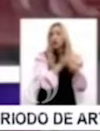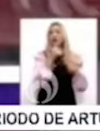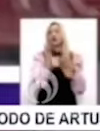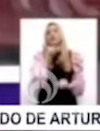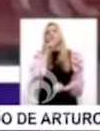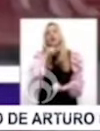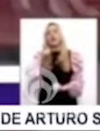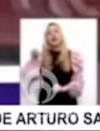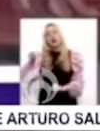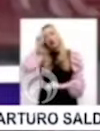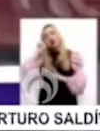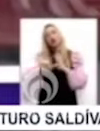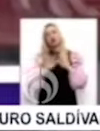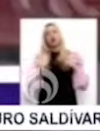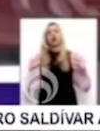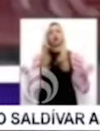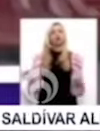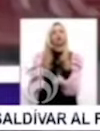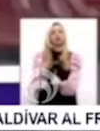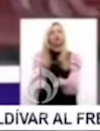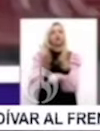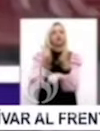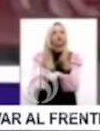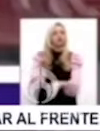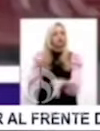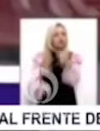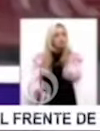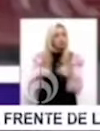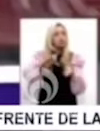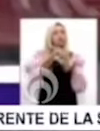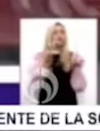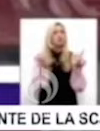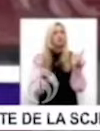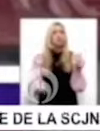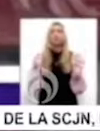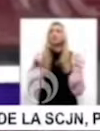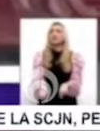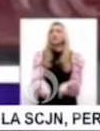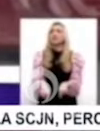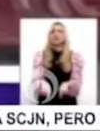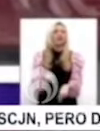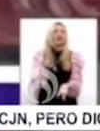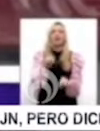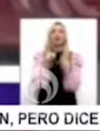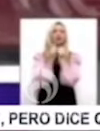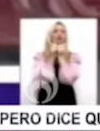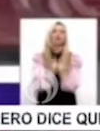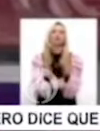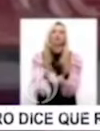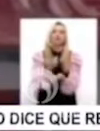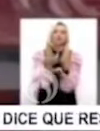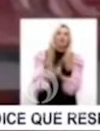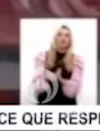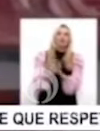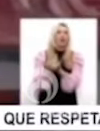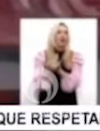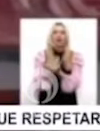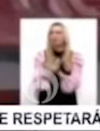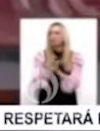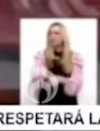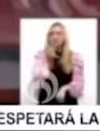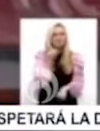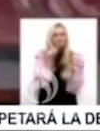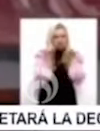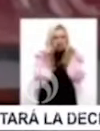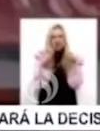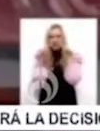ampliación de mandato de Arturo Saldívar? Generalmente, la mayoría de los comentócratas y demás consideran, y algunos